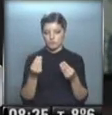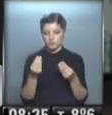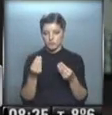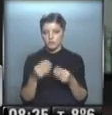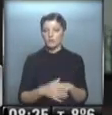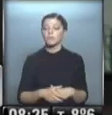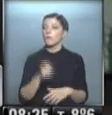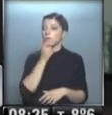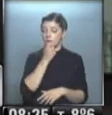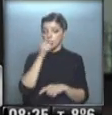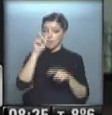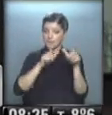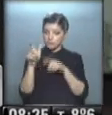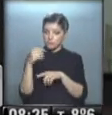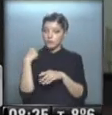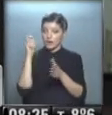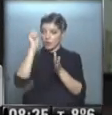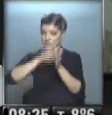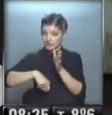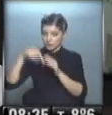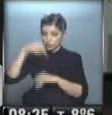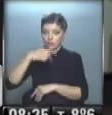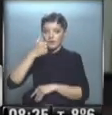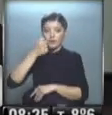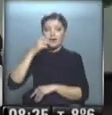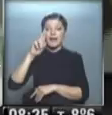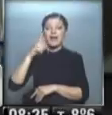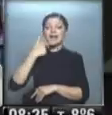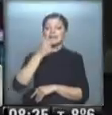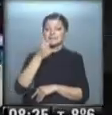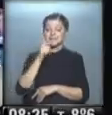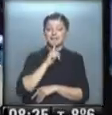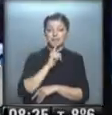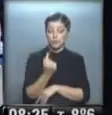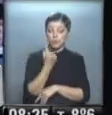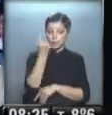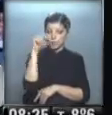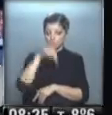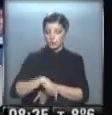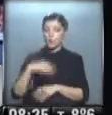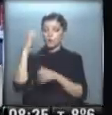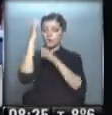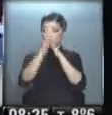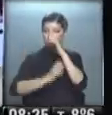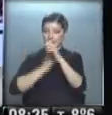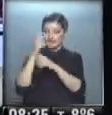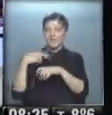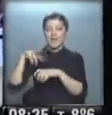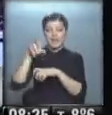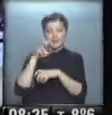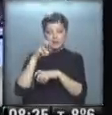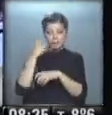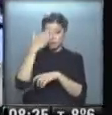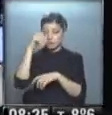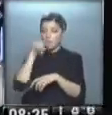Los clientes de ARSAT 1 están hoy sobre un satélite alquilado, con lo cual va a haber una transferencia de